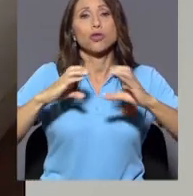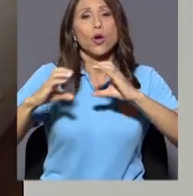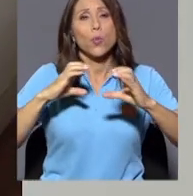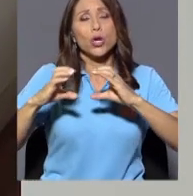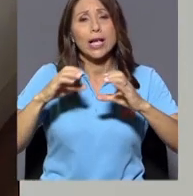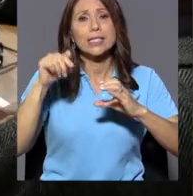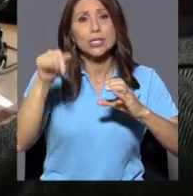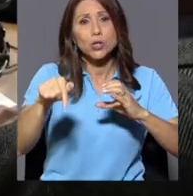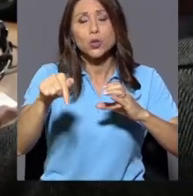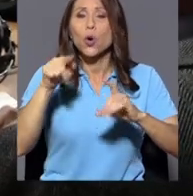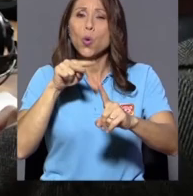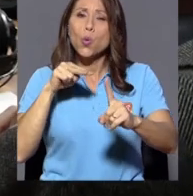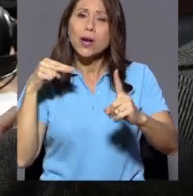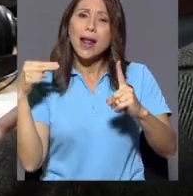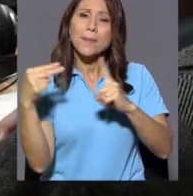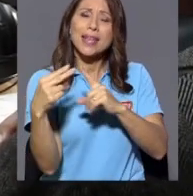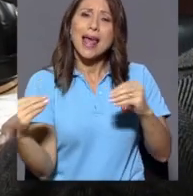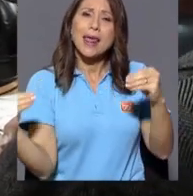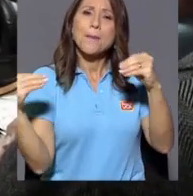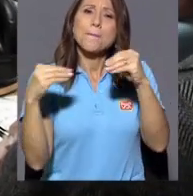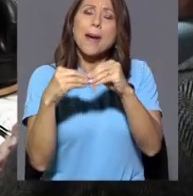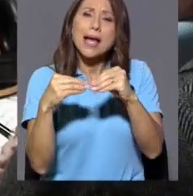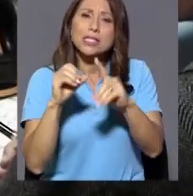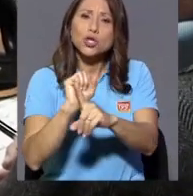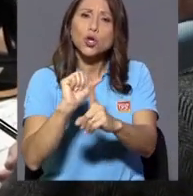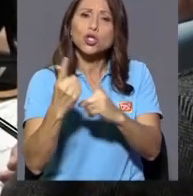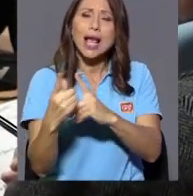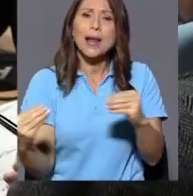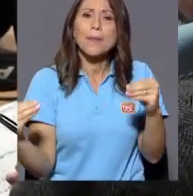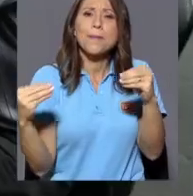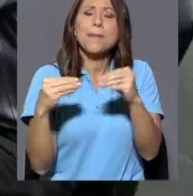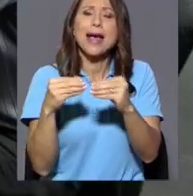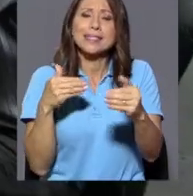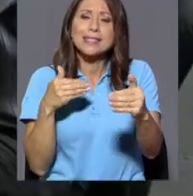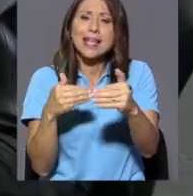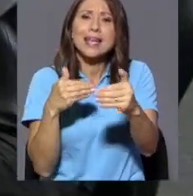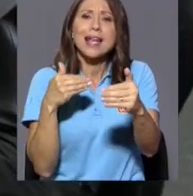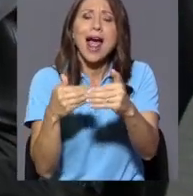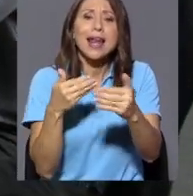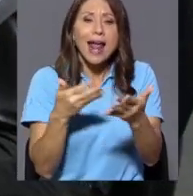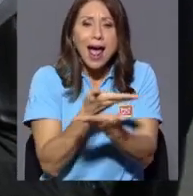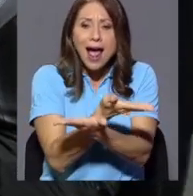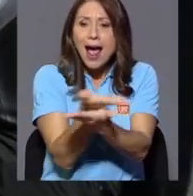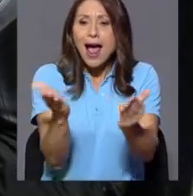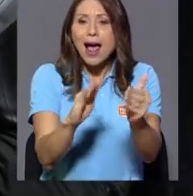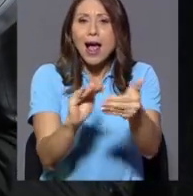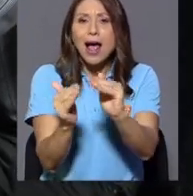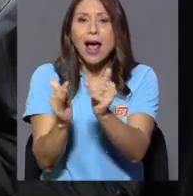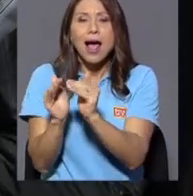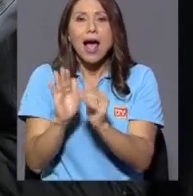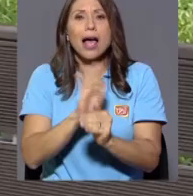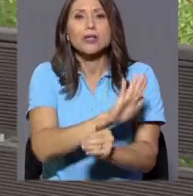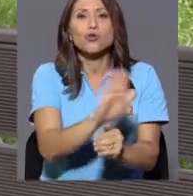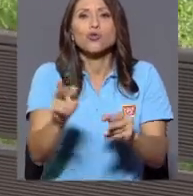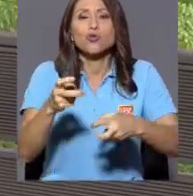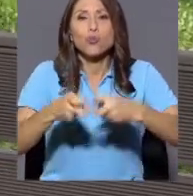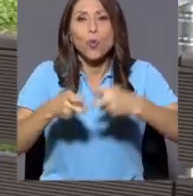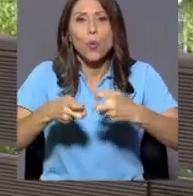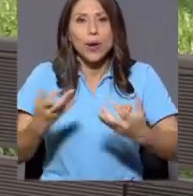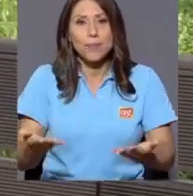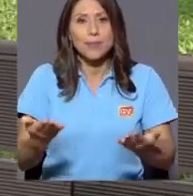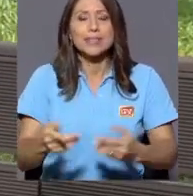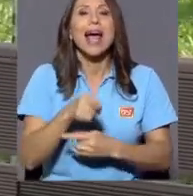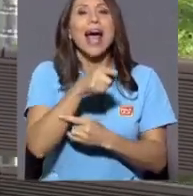una mirada muchísimo más social muchísimo más cercana a los problemas de los ciudadanos y que es ahí donde